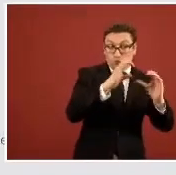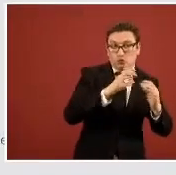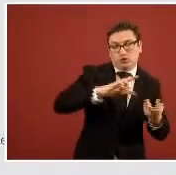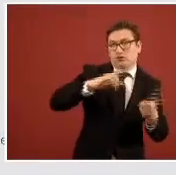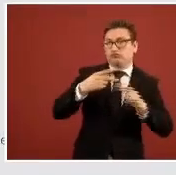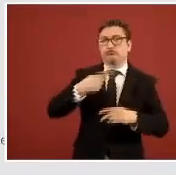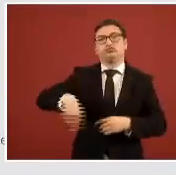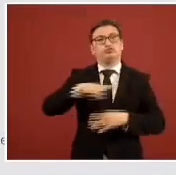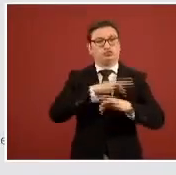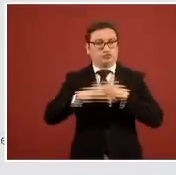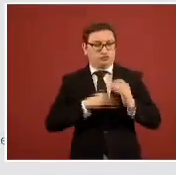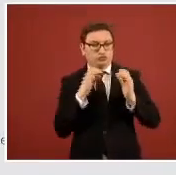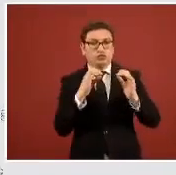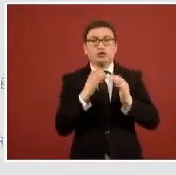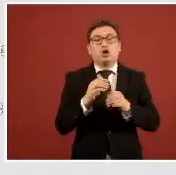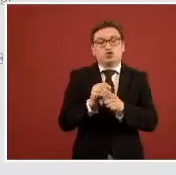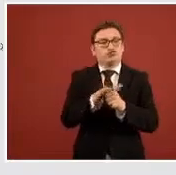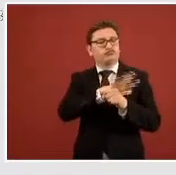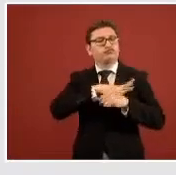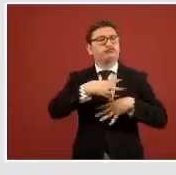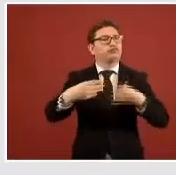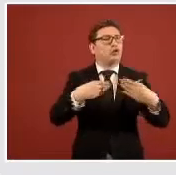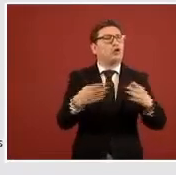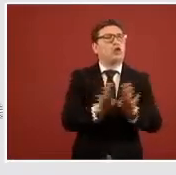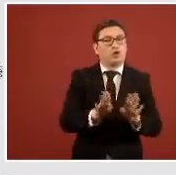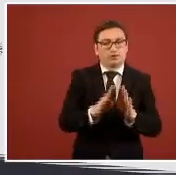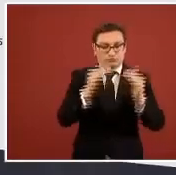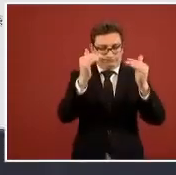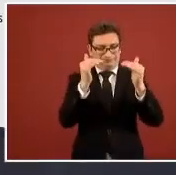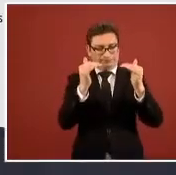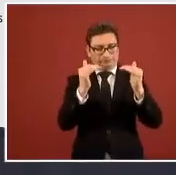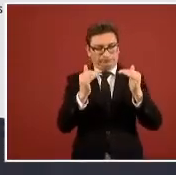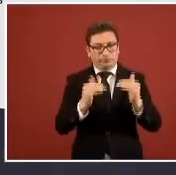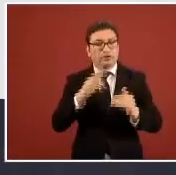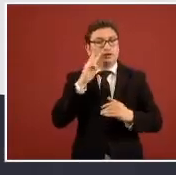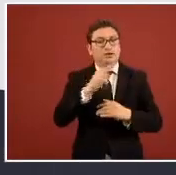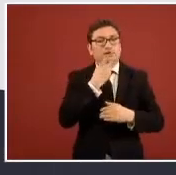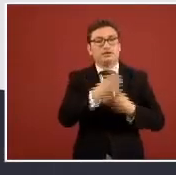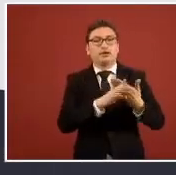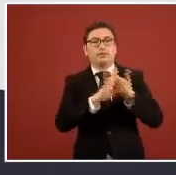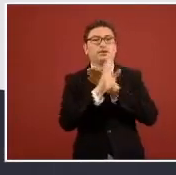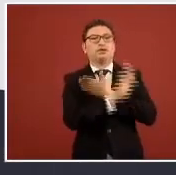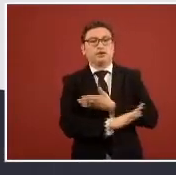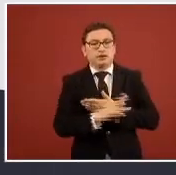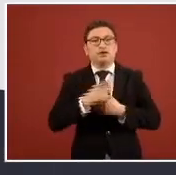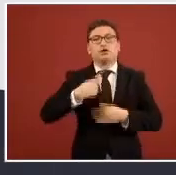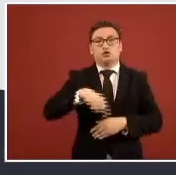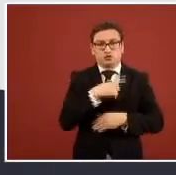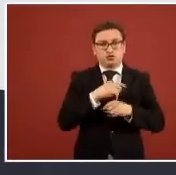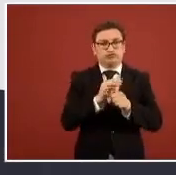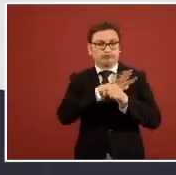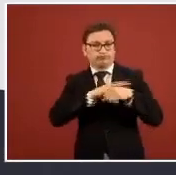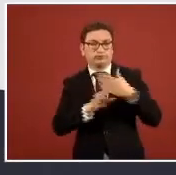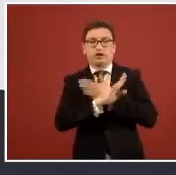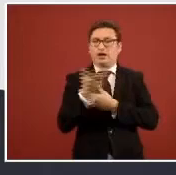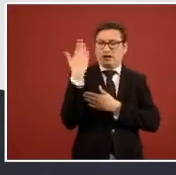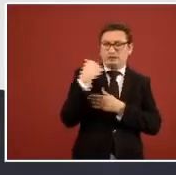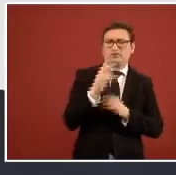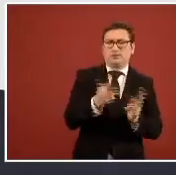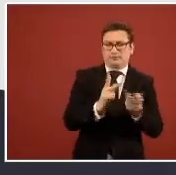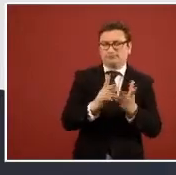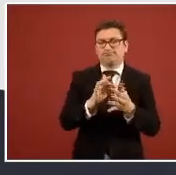transmite el coronavirus. Si damos más para abajo, las medidas de prevención, las que hemos también platicado por